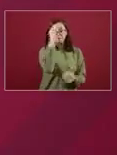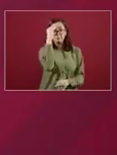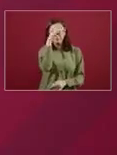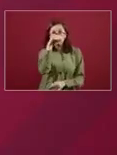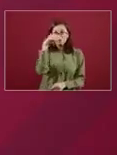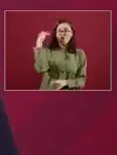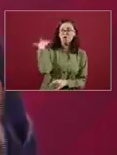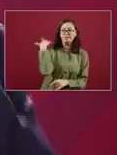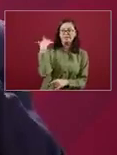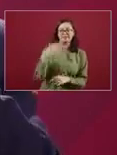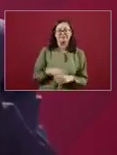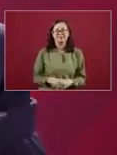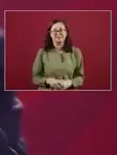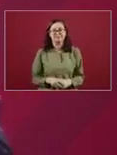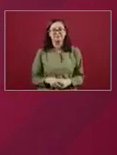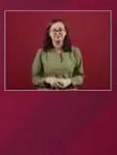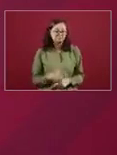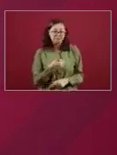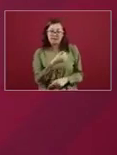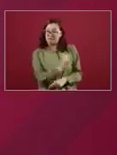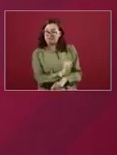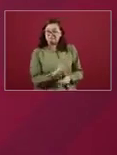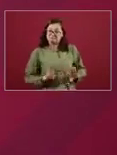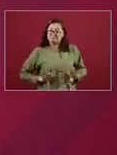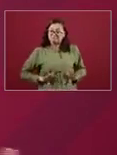y yo creo que